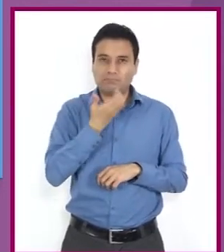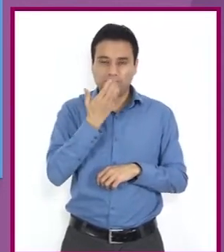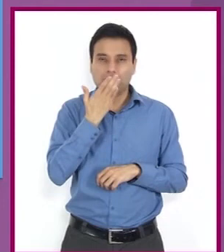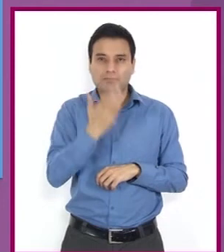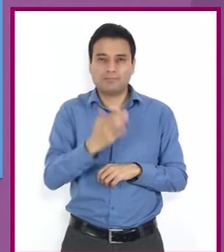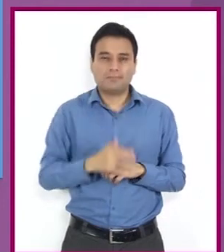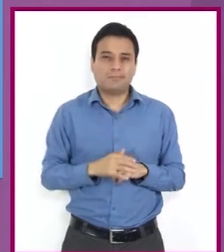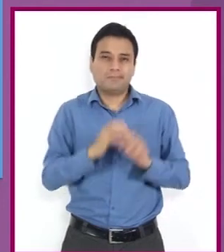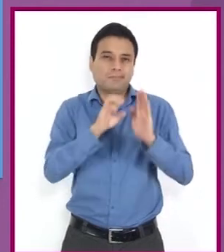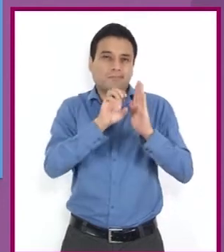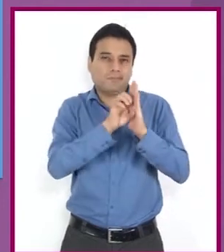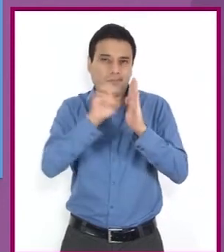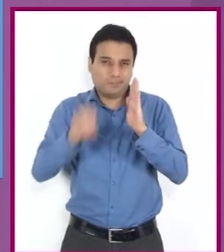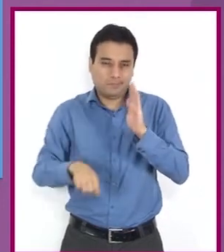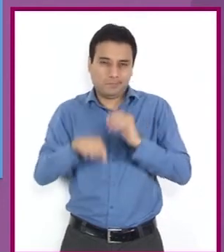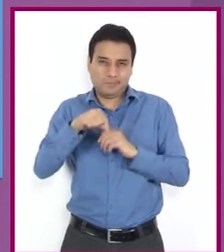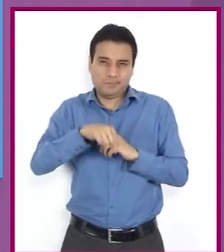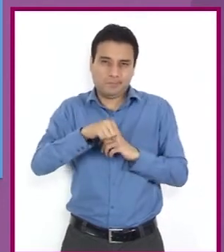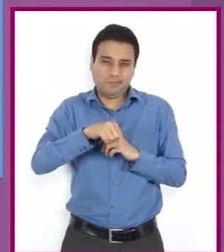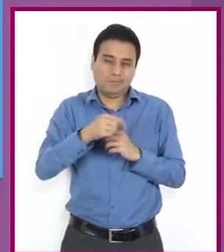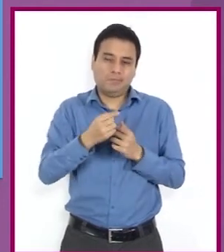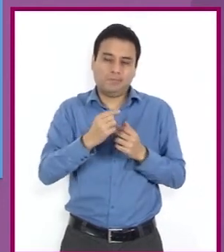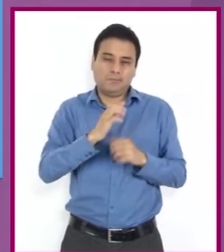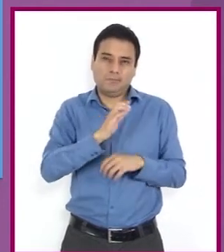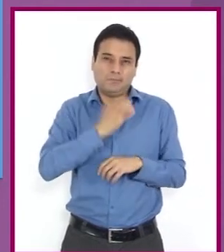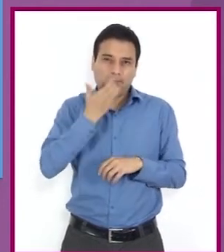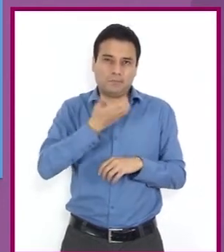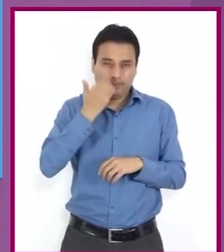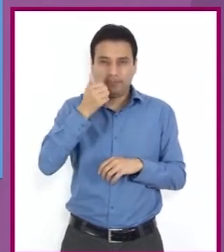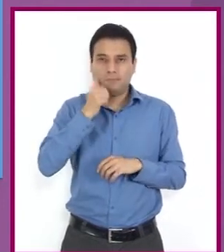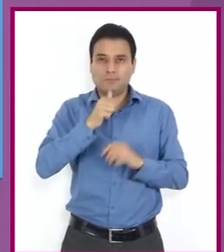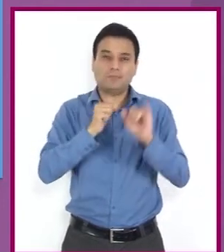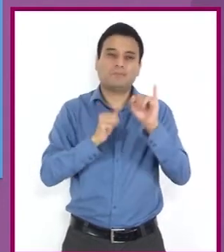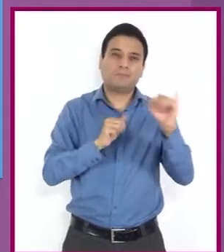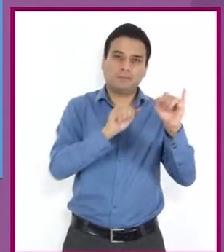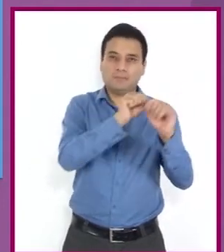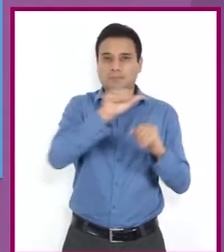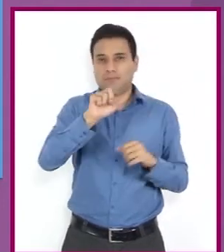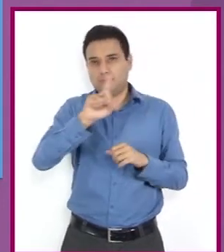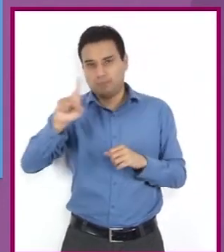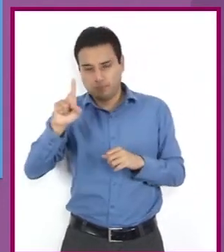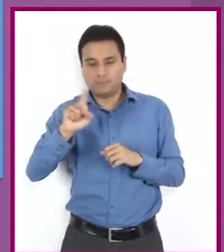lectura obligada es de izquierda a derecha y de arriba hacia abajo.